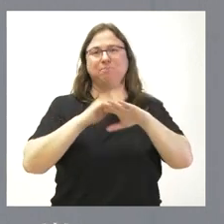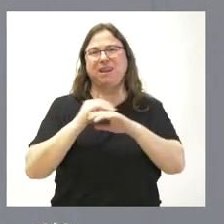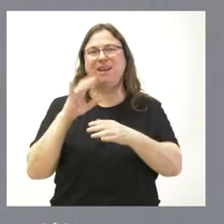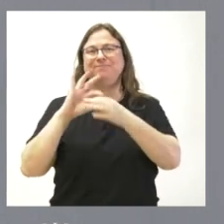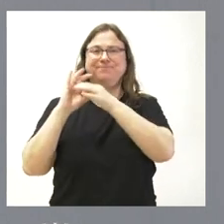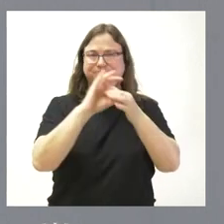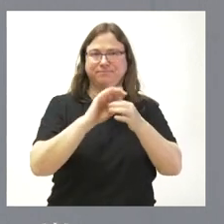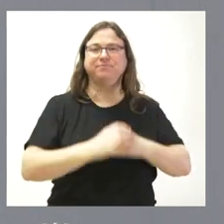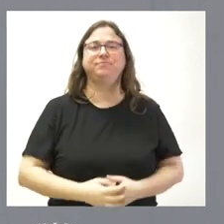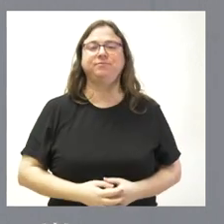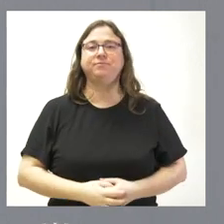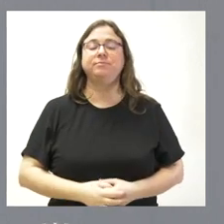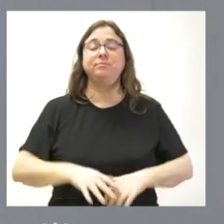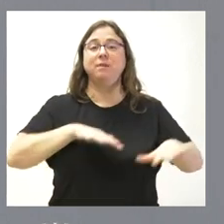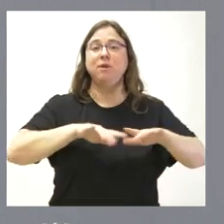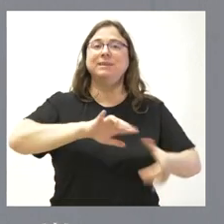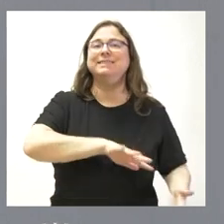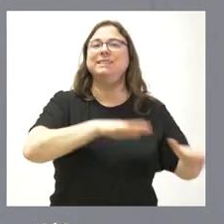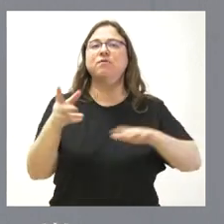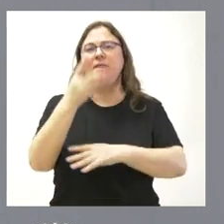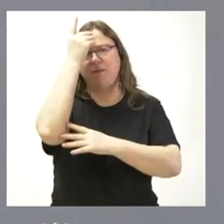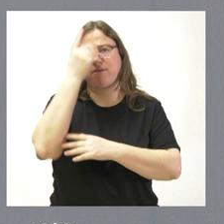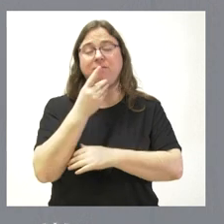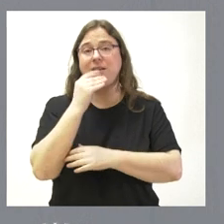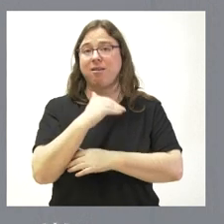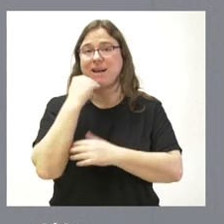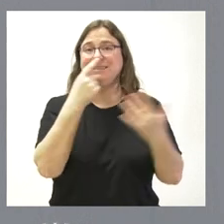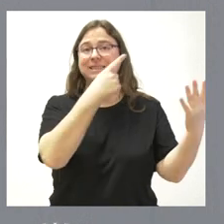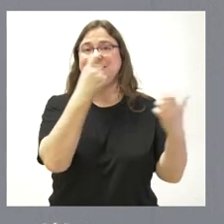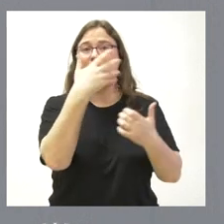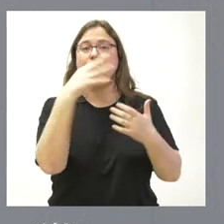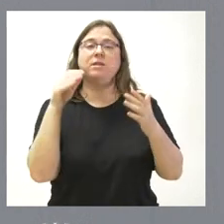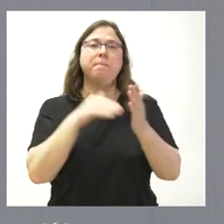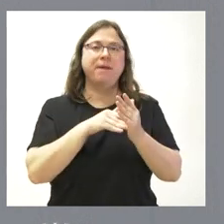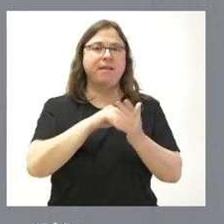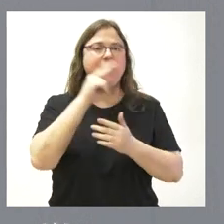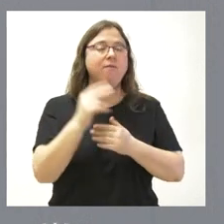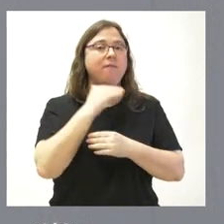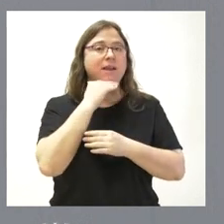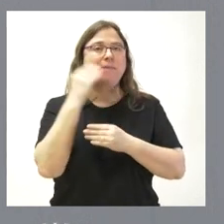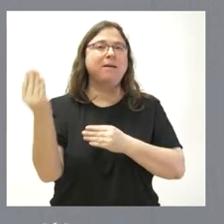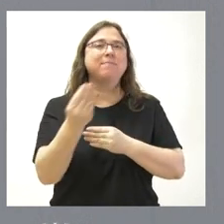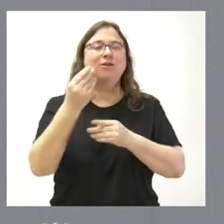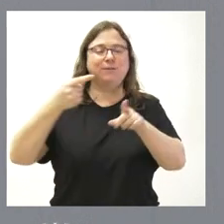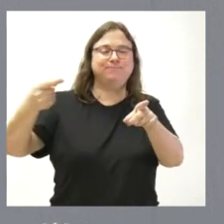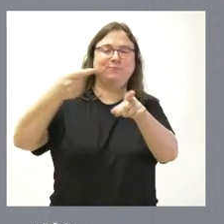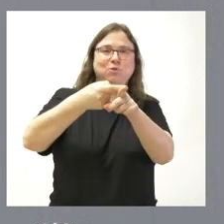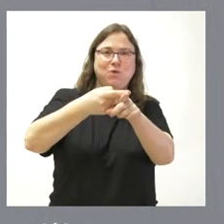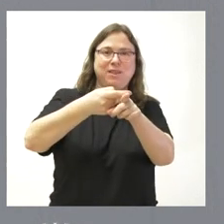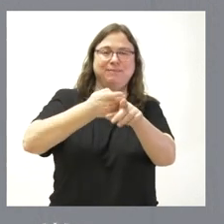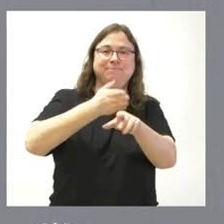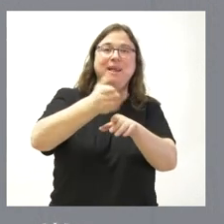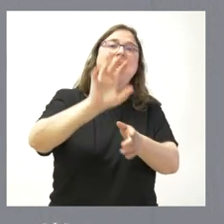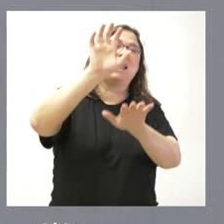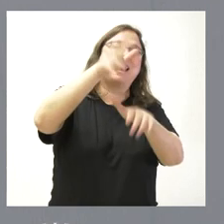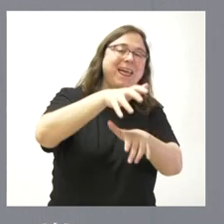movilidad y transformación digital destina casi 650,000 para mejorar la intersección entre las vías que unen León